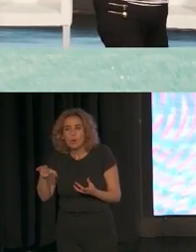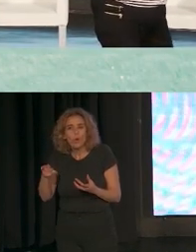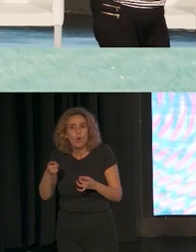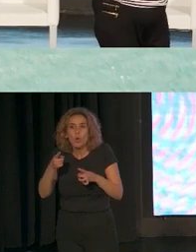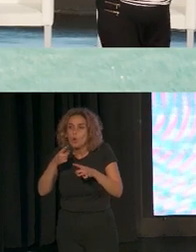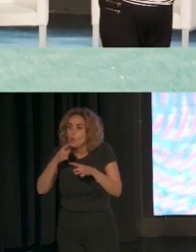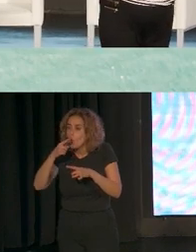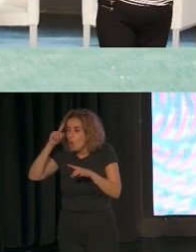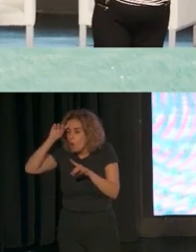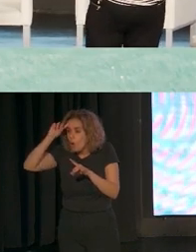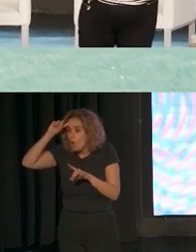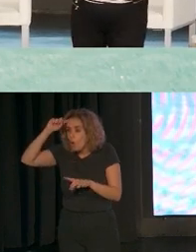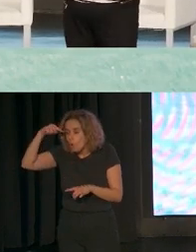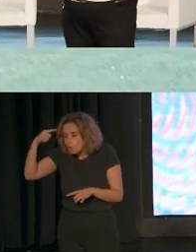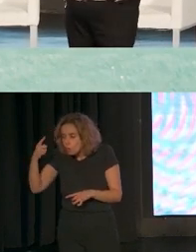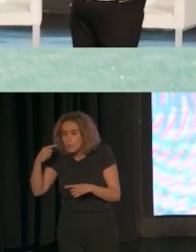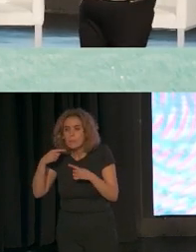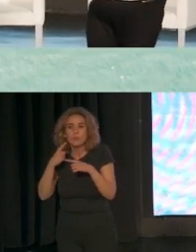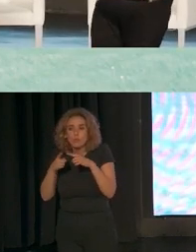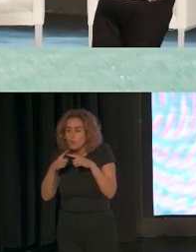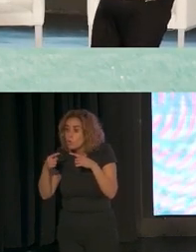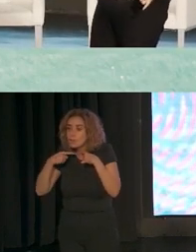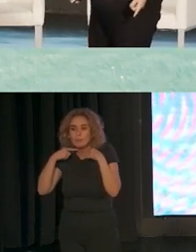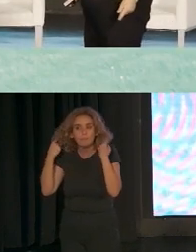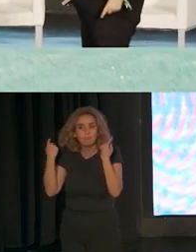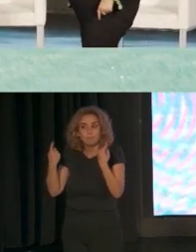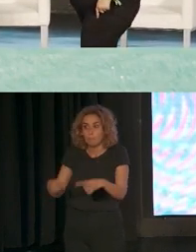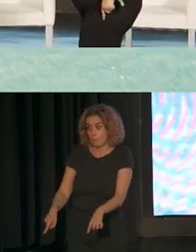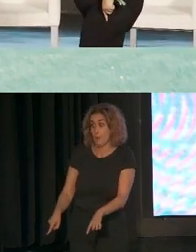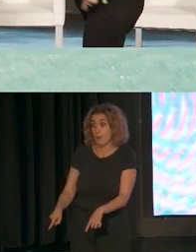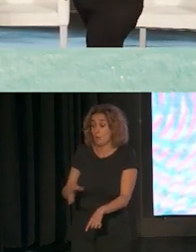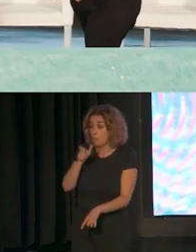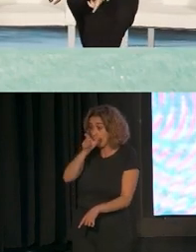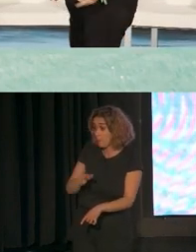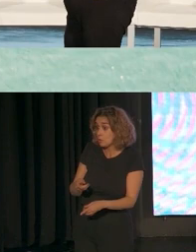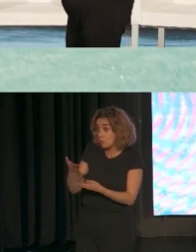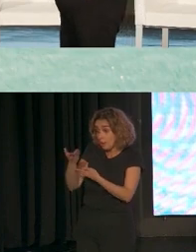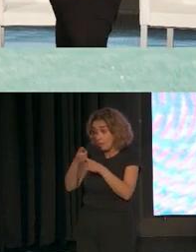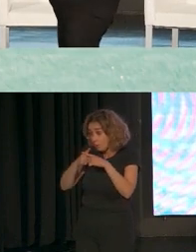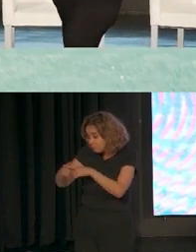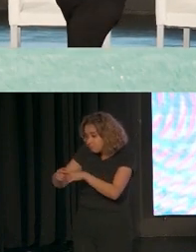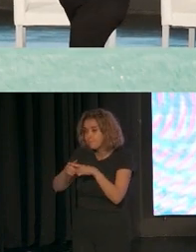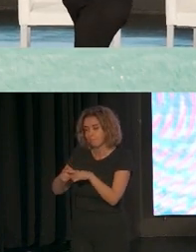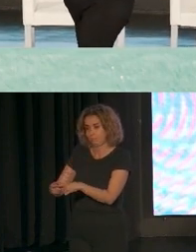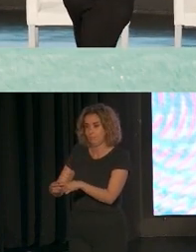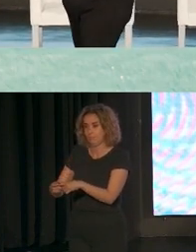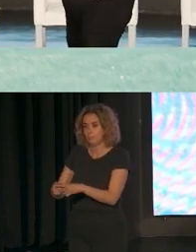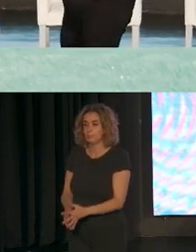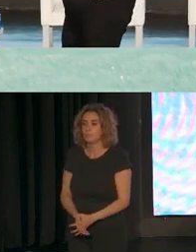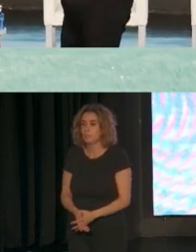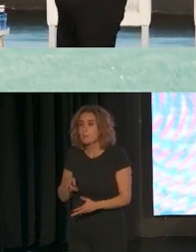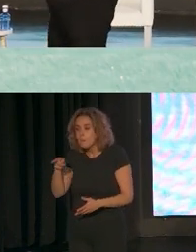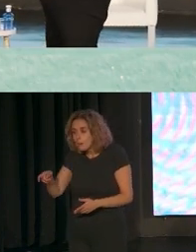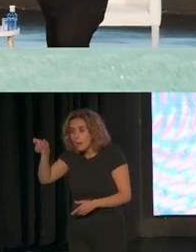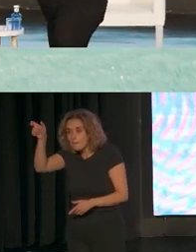un montón de conocimientos y de cosas que le puede compartir la otra persona así que también es